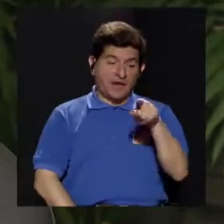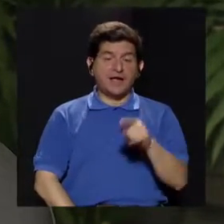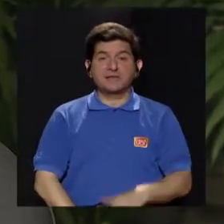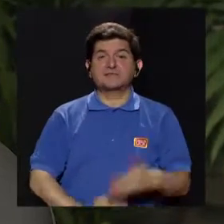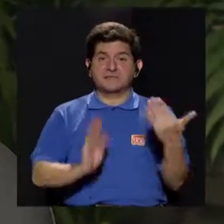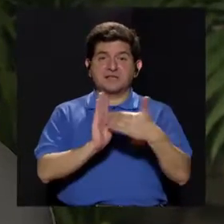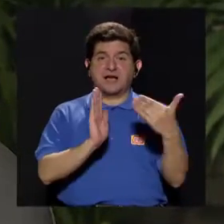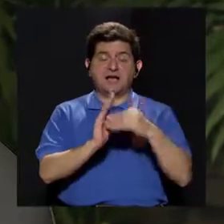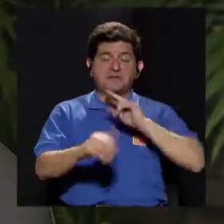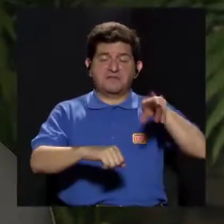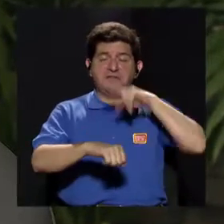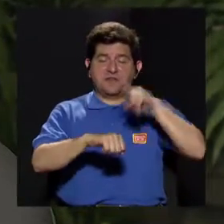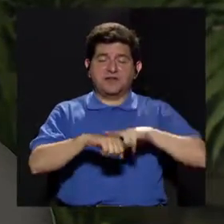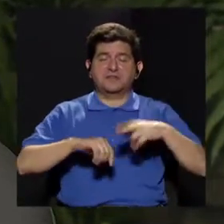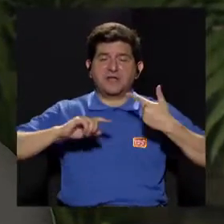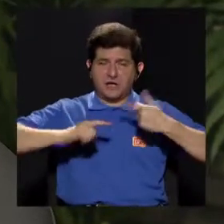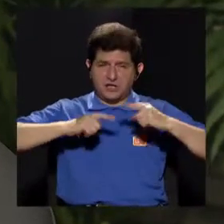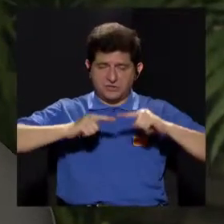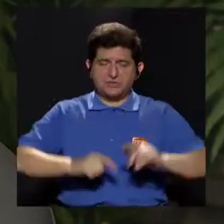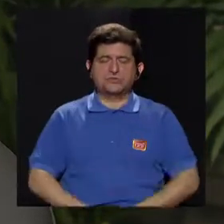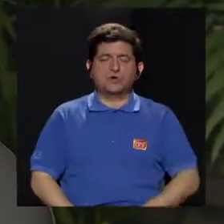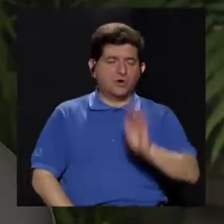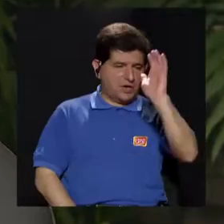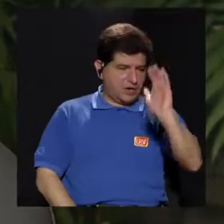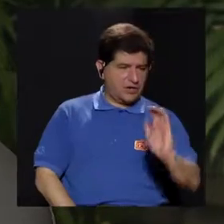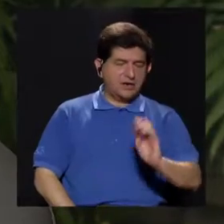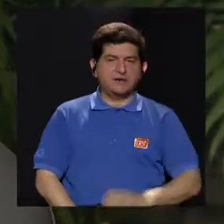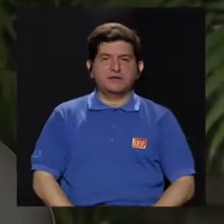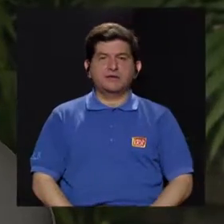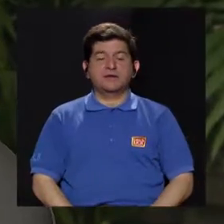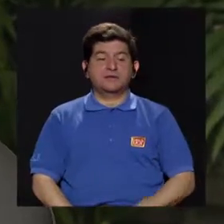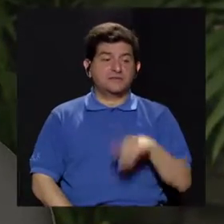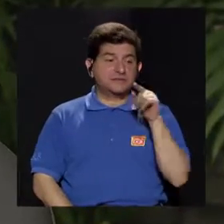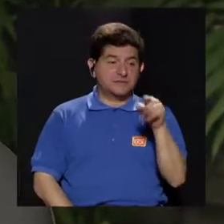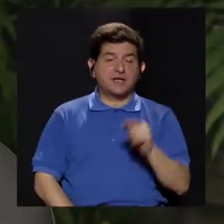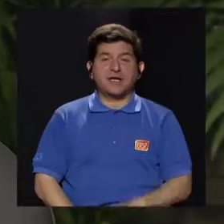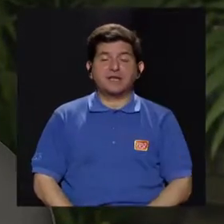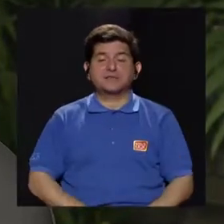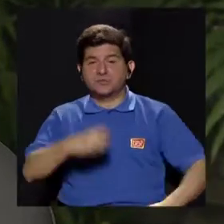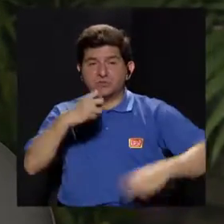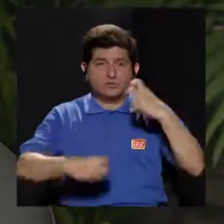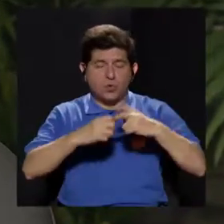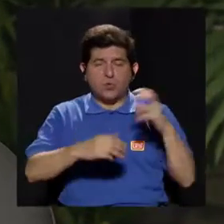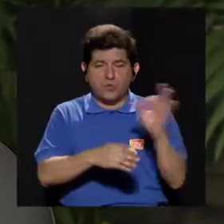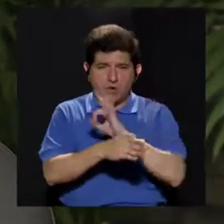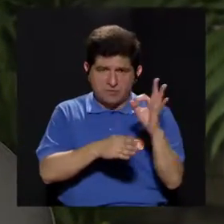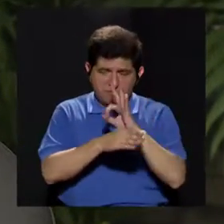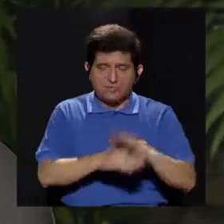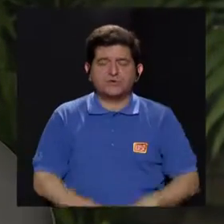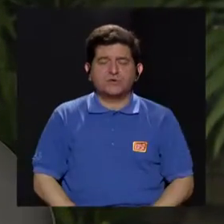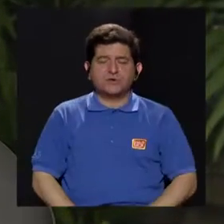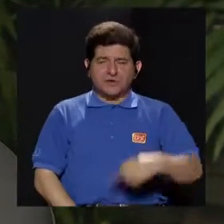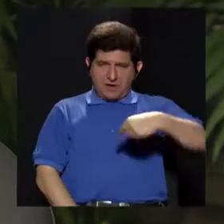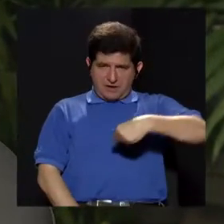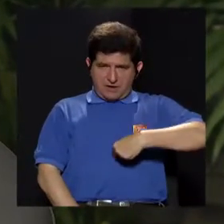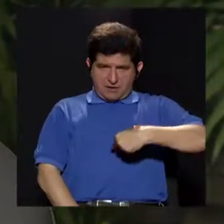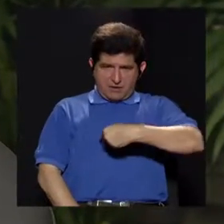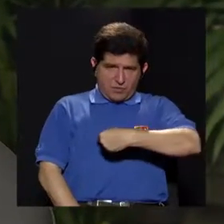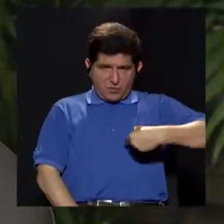Estos son los trastornos más frecuentes de dolor en la infancia, lo que se llaman trastornos funcionales gastrointestinales.